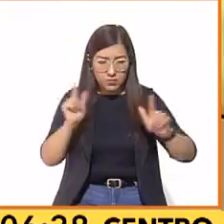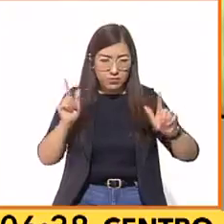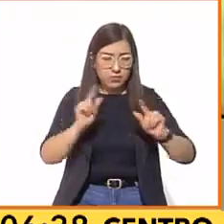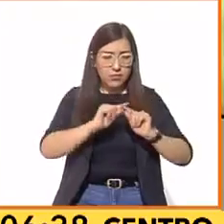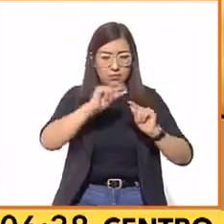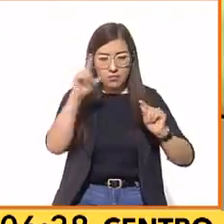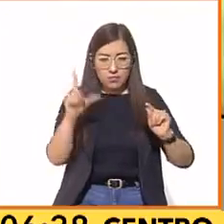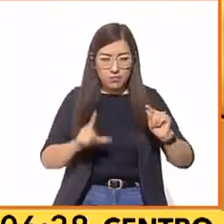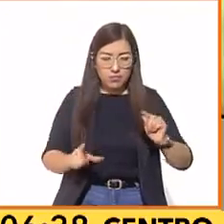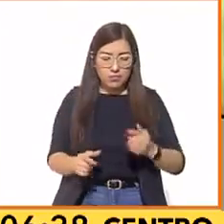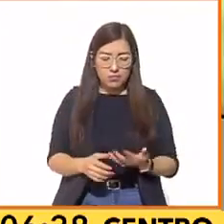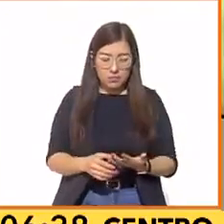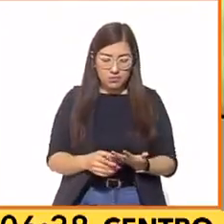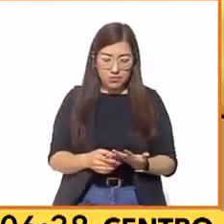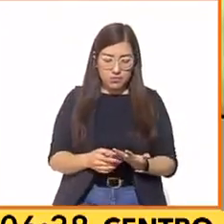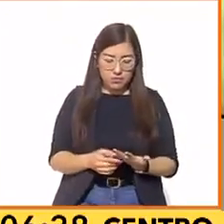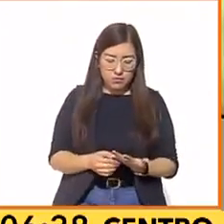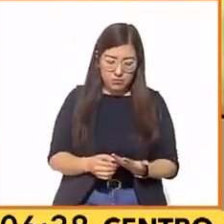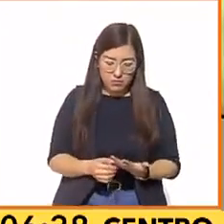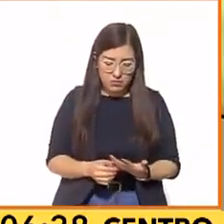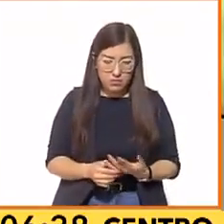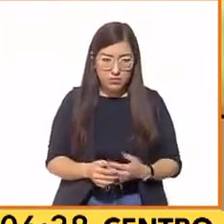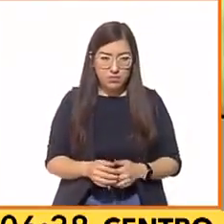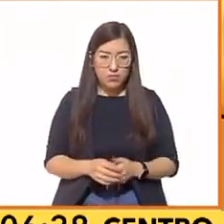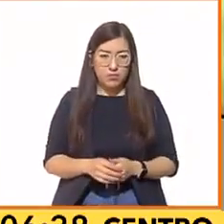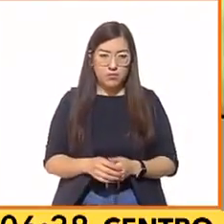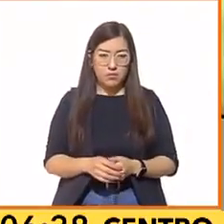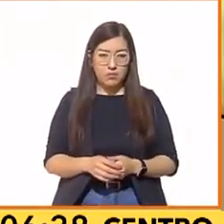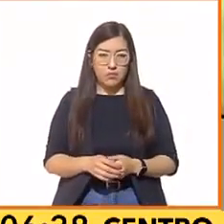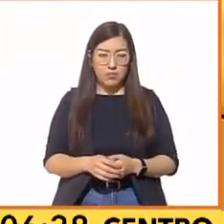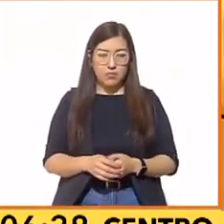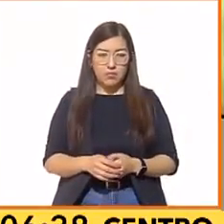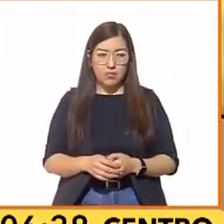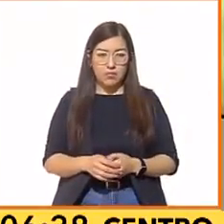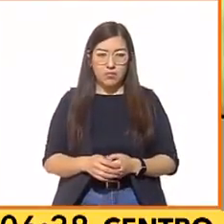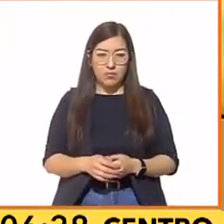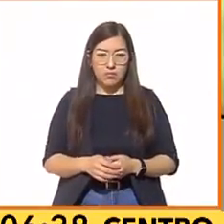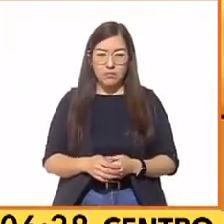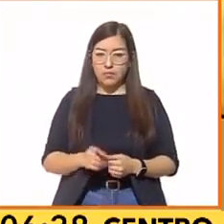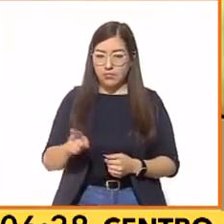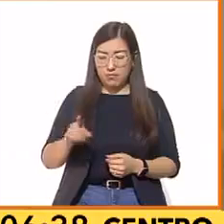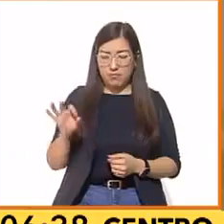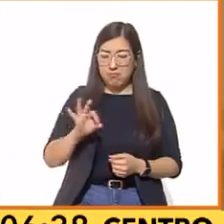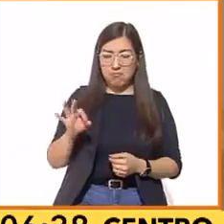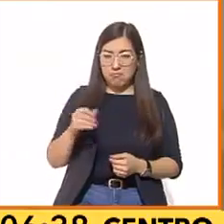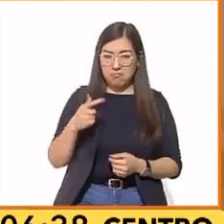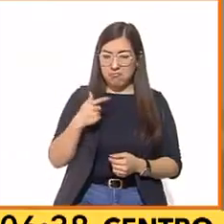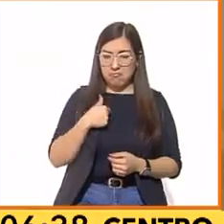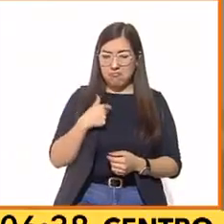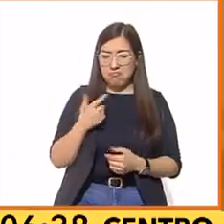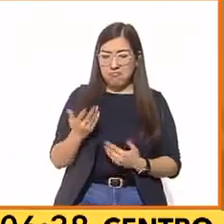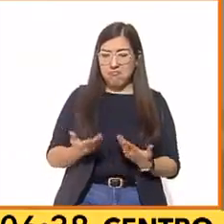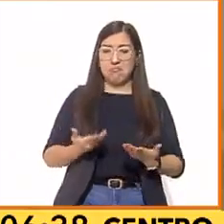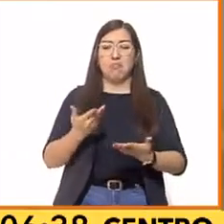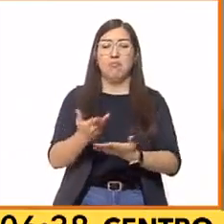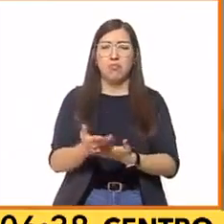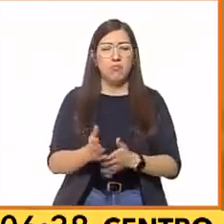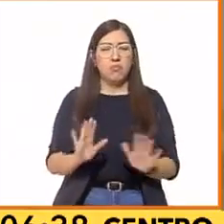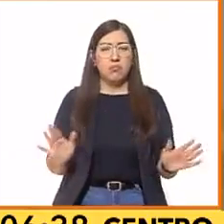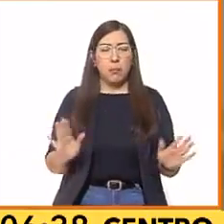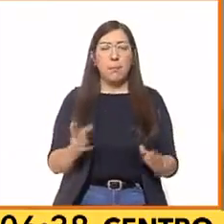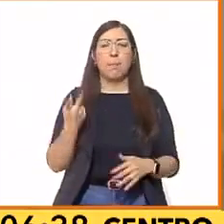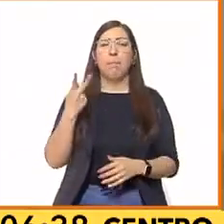sin hacer, sin proponérselo quizá, ¿no? También, ¿no? pero sabiendo que lo tenía que hacer.